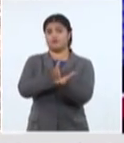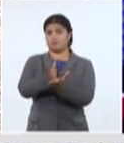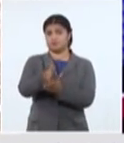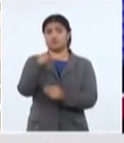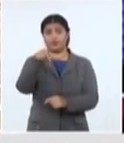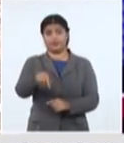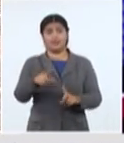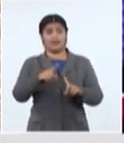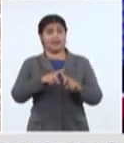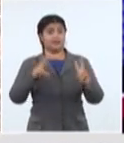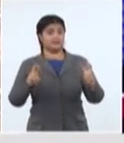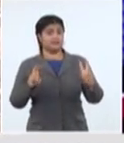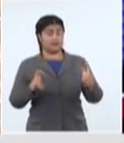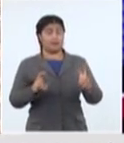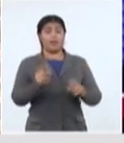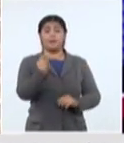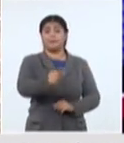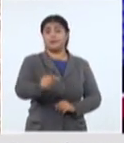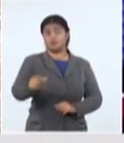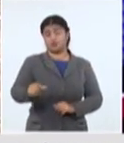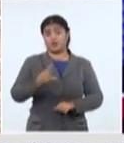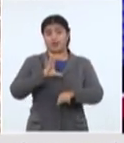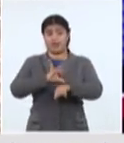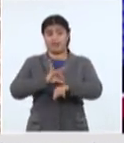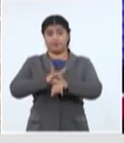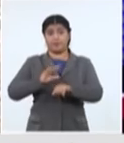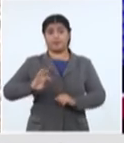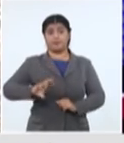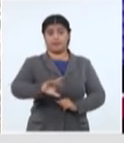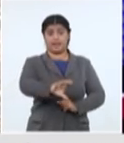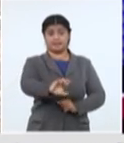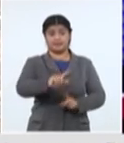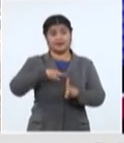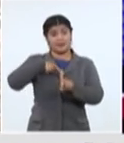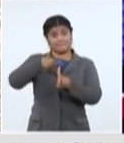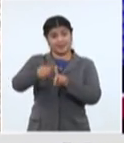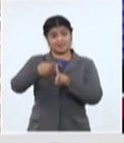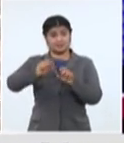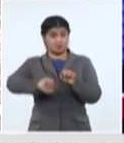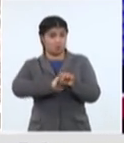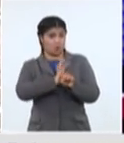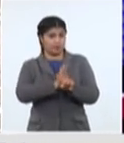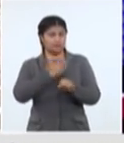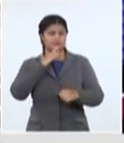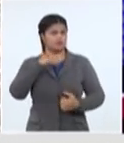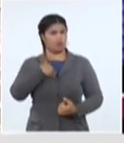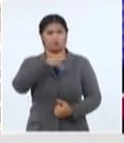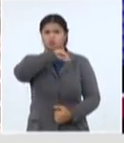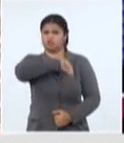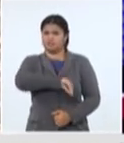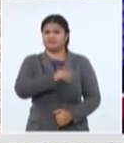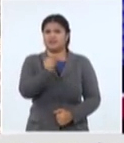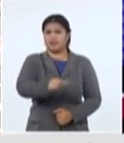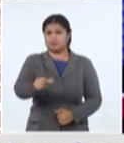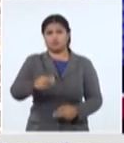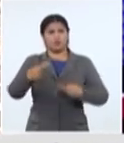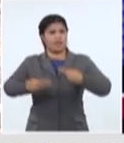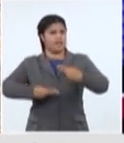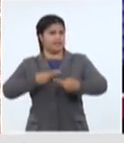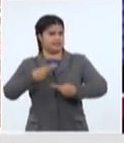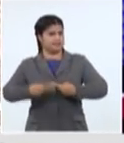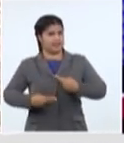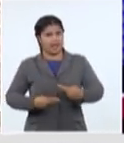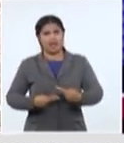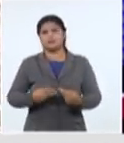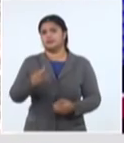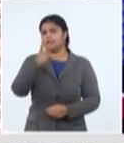del impacto de la COVID-19 en pacientes oncológicos con la doctora María del Carmen Yantá Abreu, quien es jefa de la